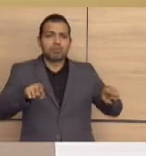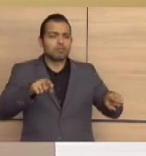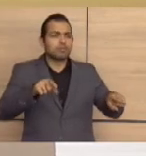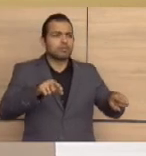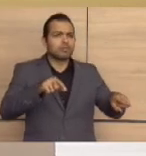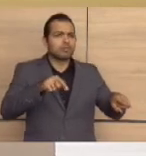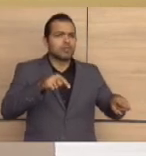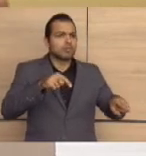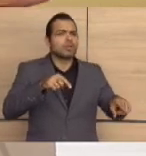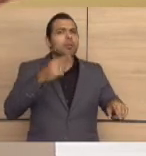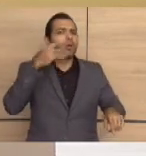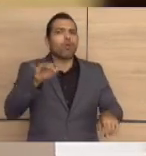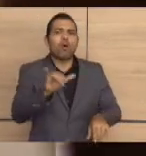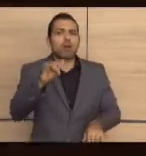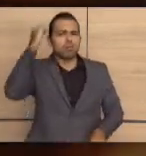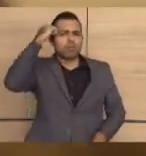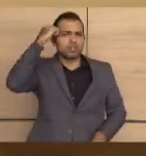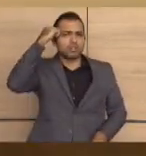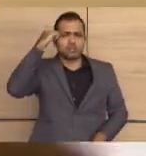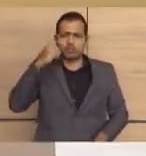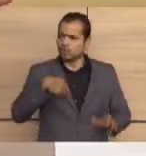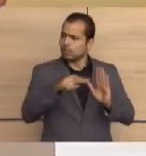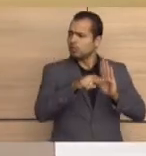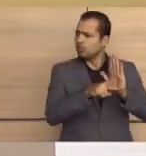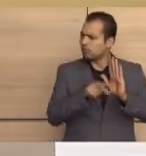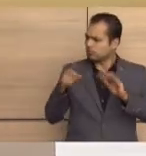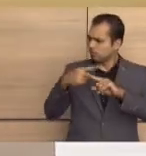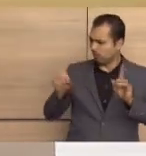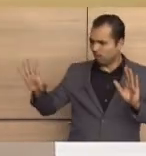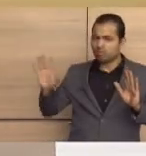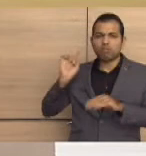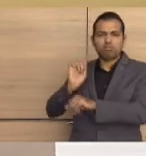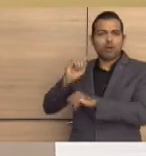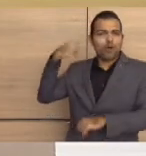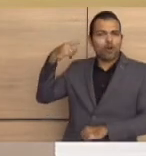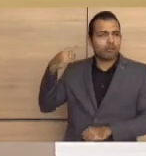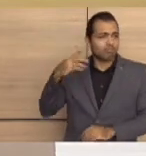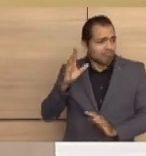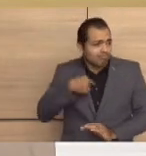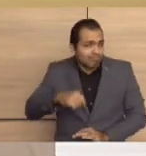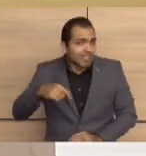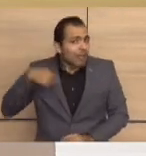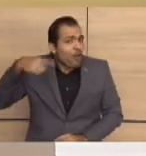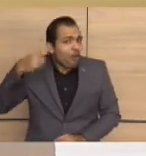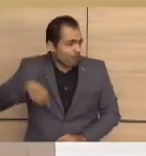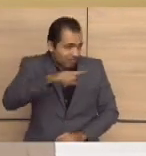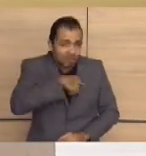aquí estamos los locos de la docencia del país, ministra, porque hacemos cosas,